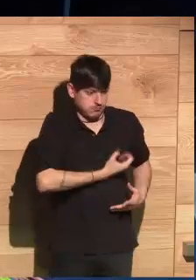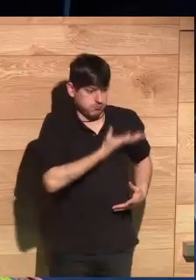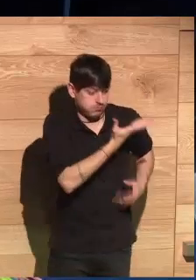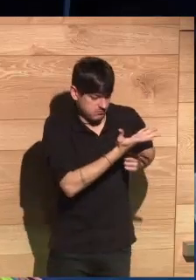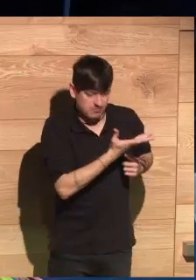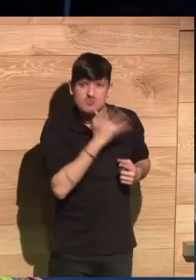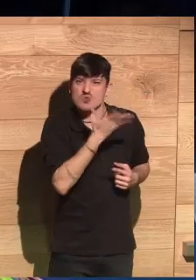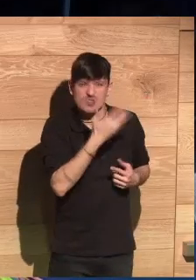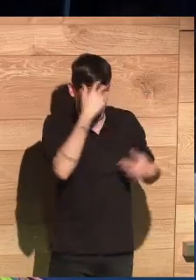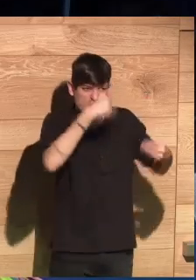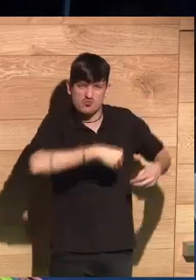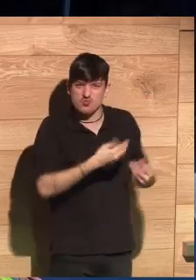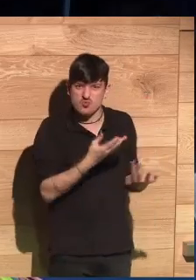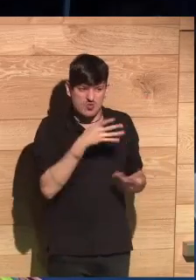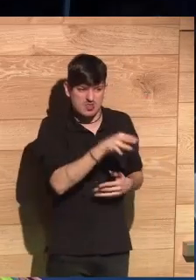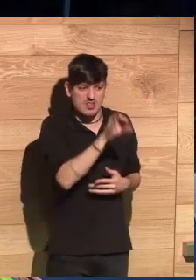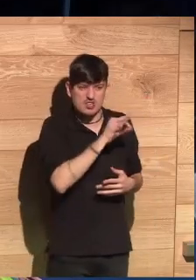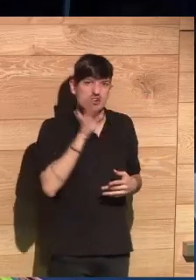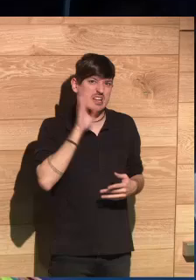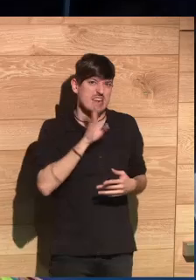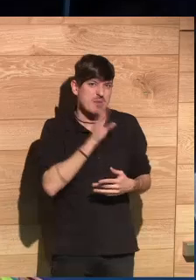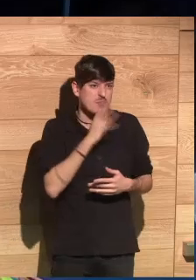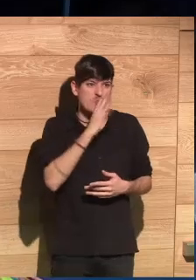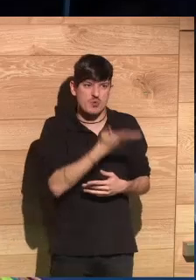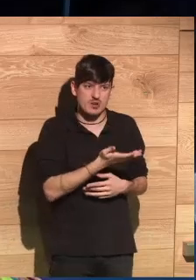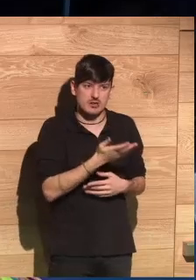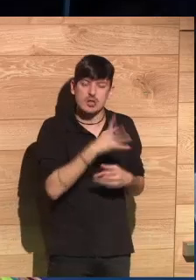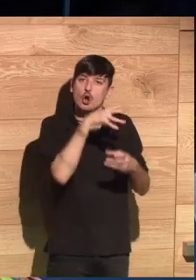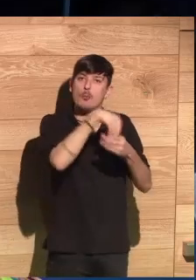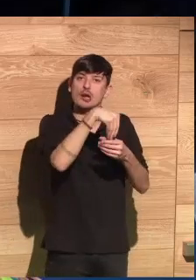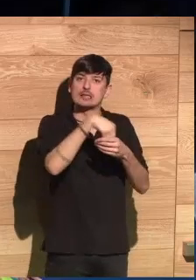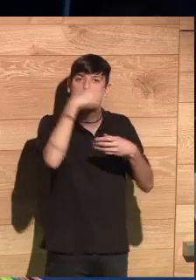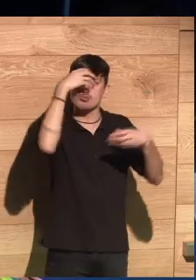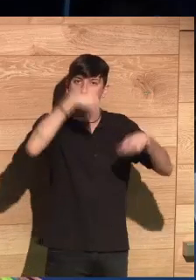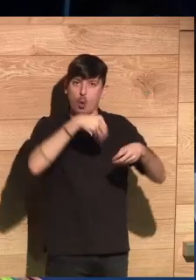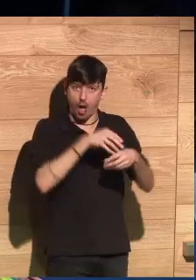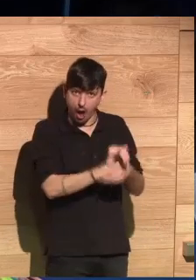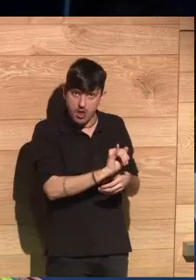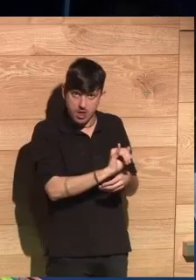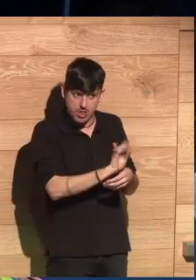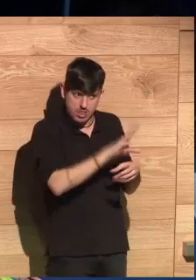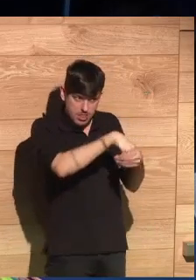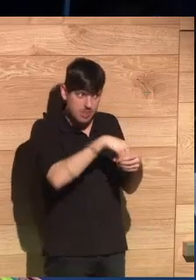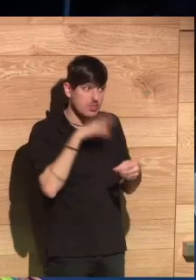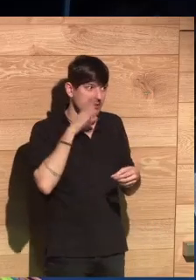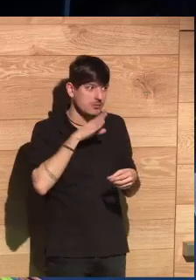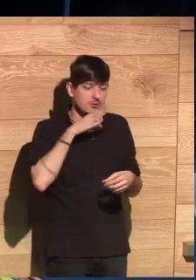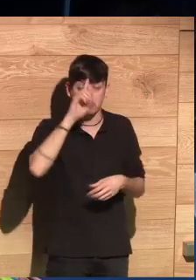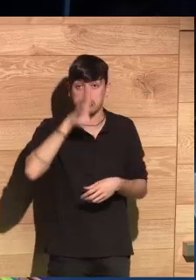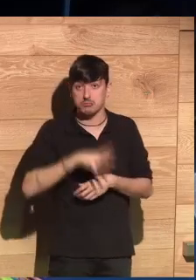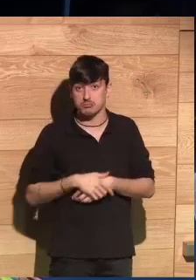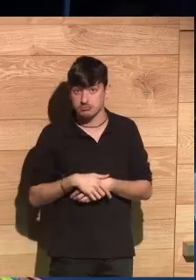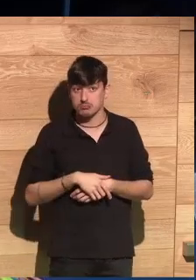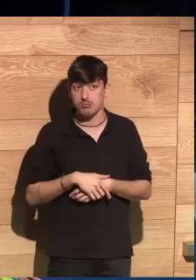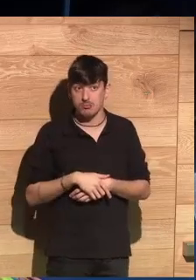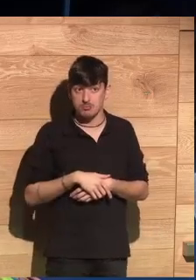esa decisión? Y el componente del absurdo está muy presente en los crímenes, sorprendentemente, ¿no?